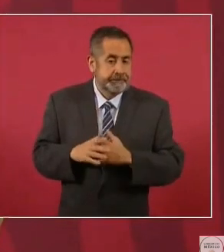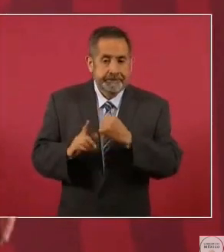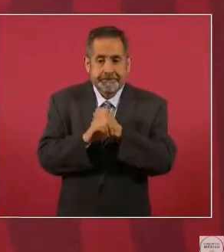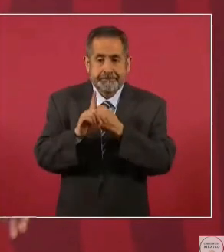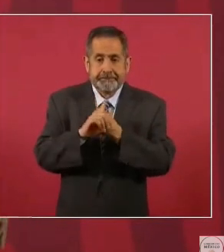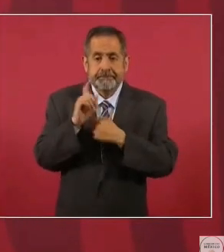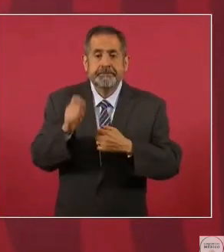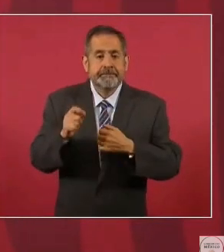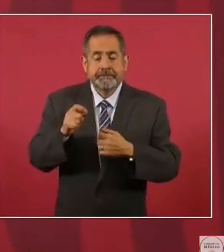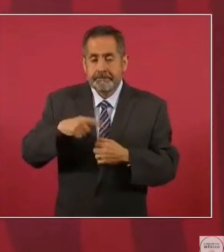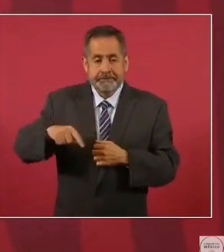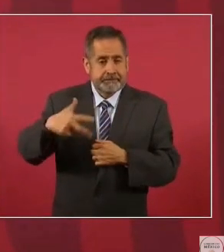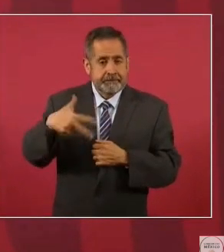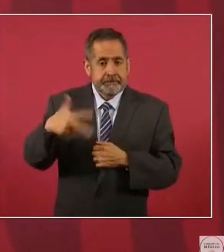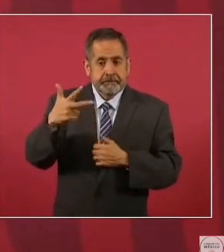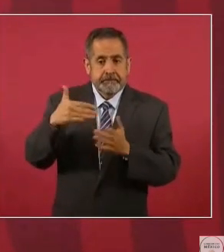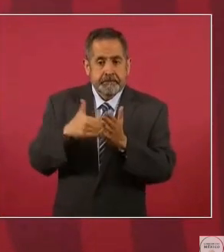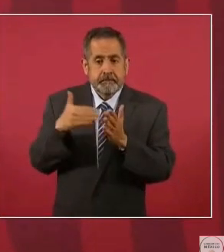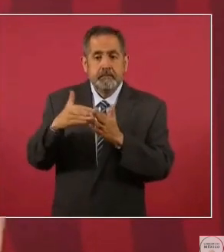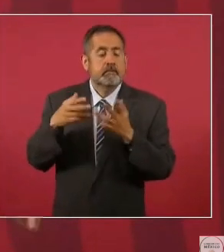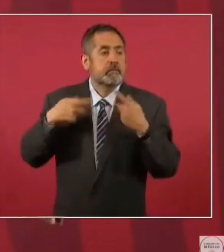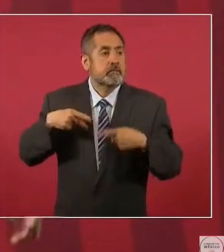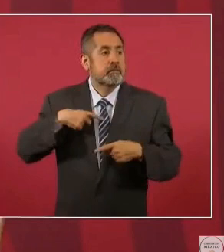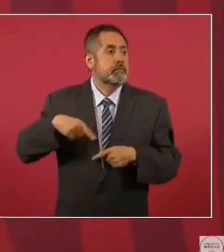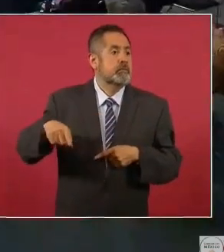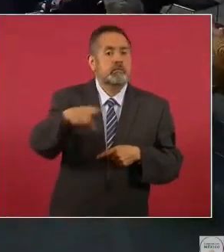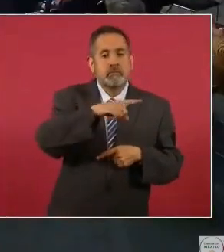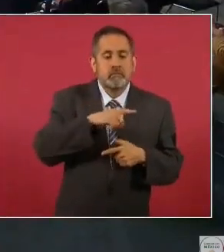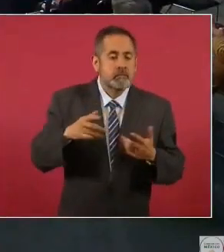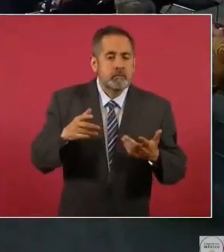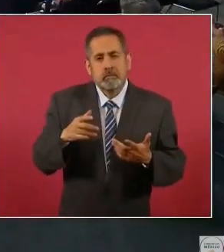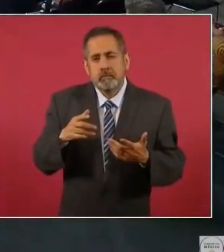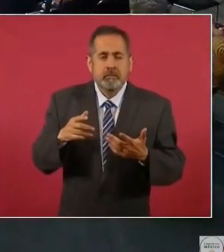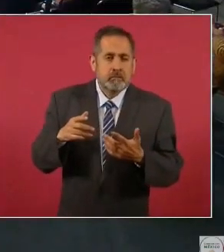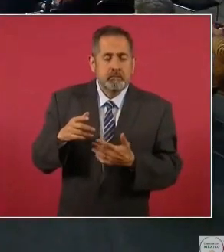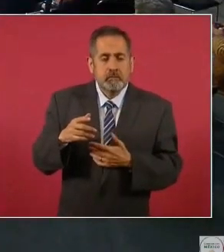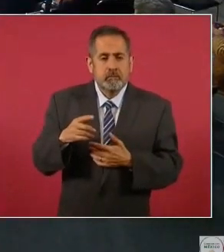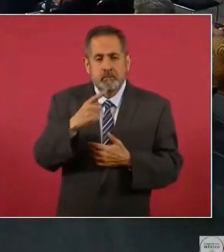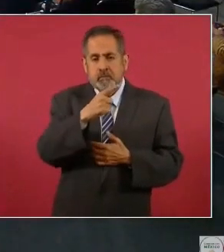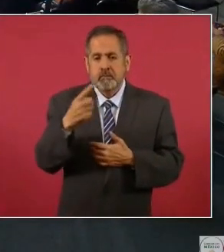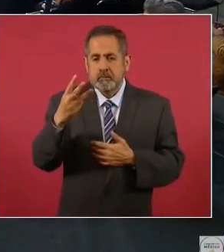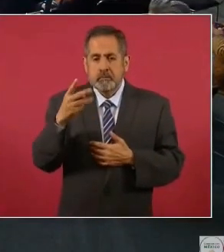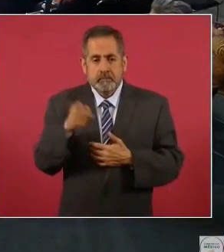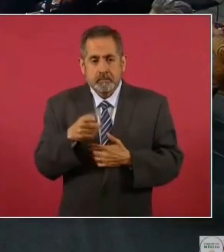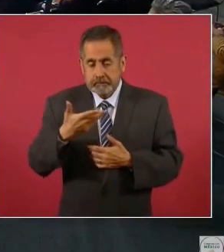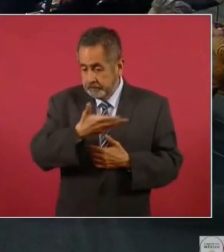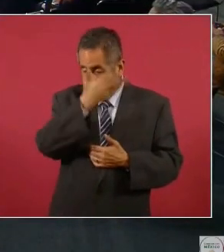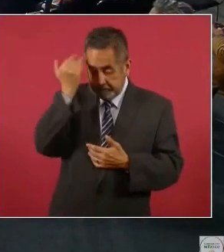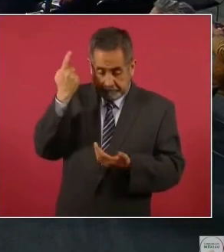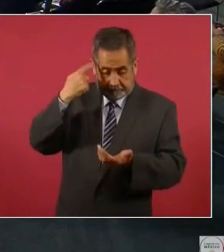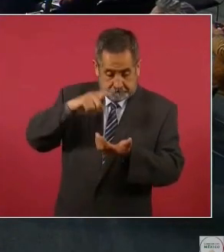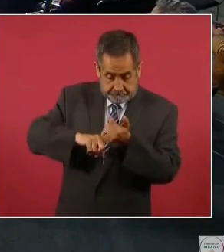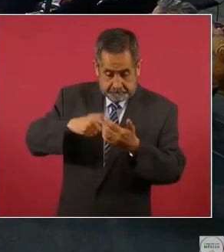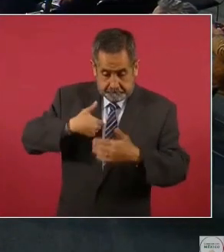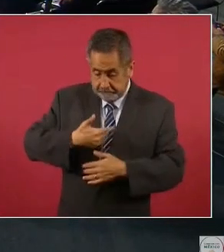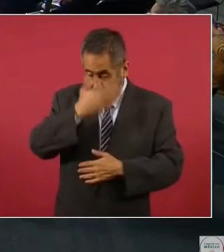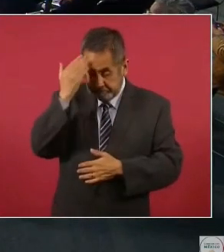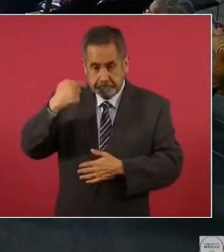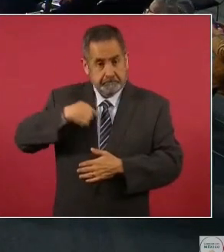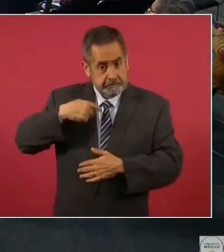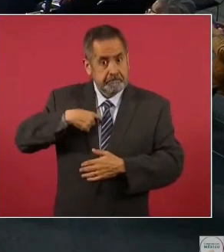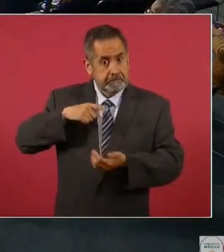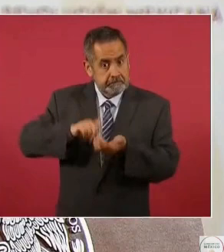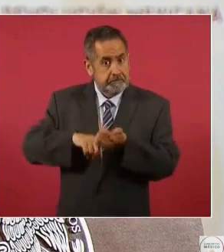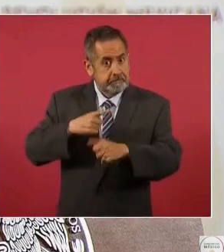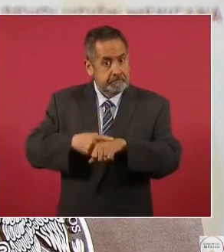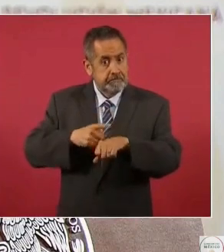problemas es que de estos 13 millones de personas, un poco más de una tercera parte no sabe que tiene el diagnóstico. Entonces hay un